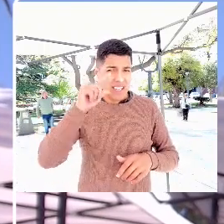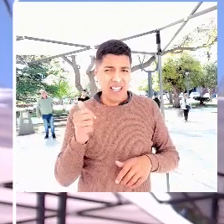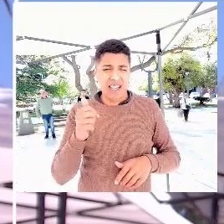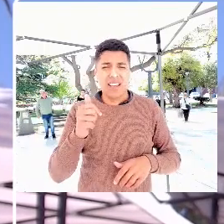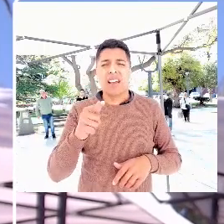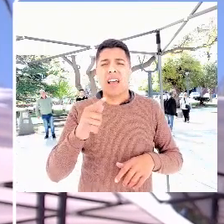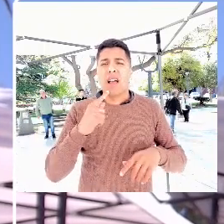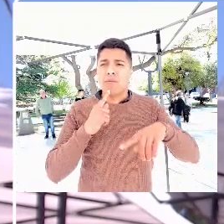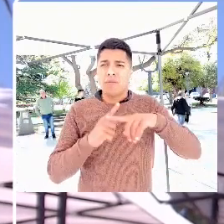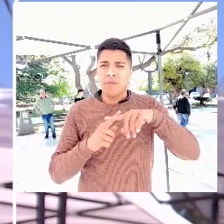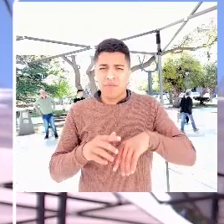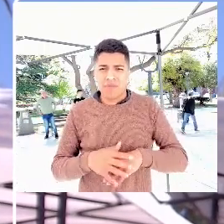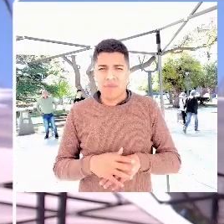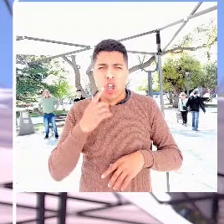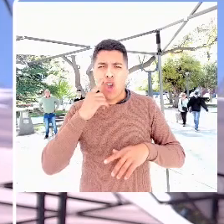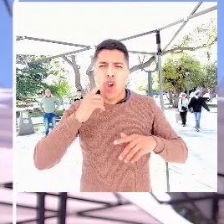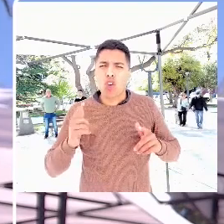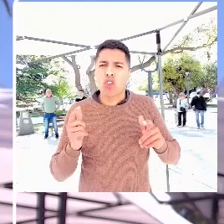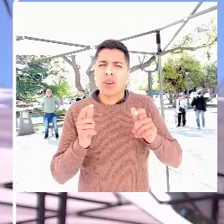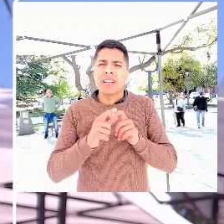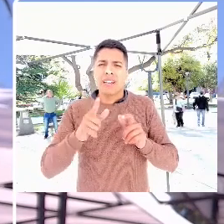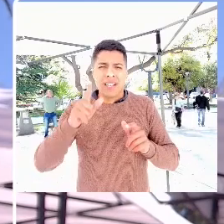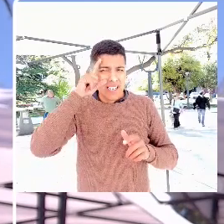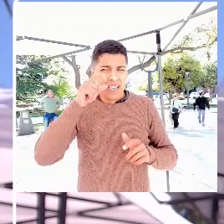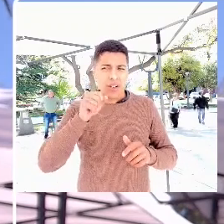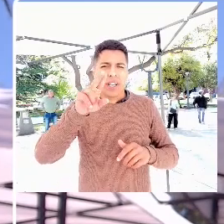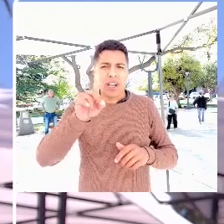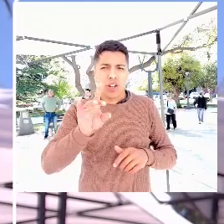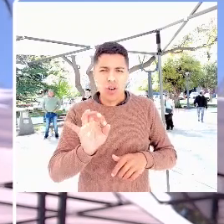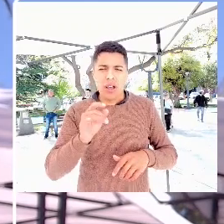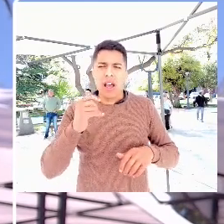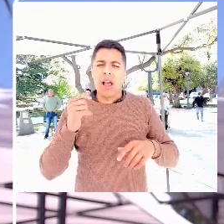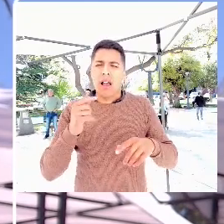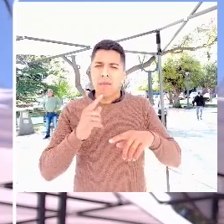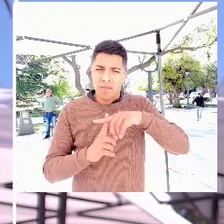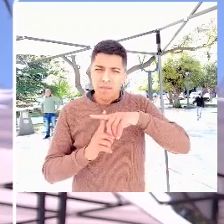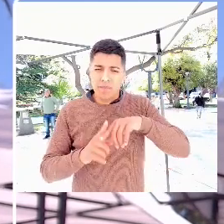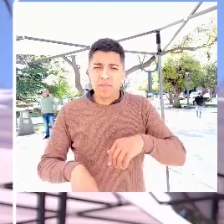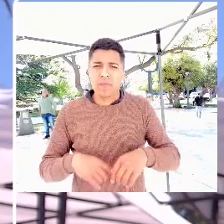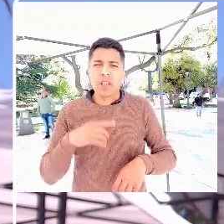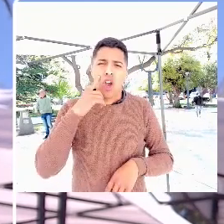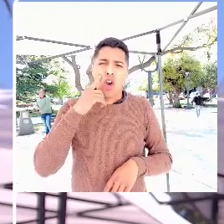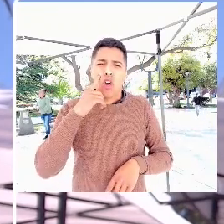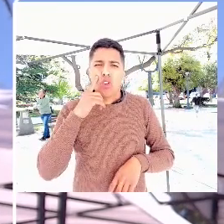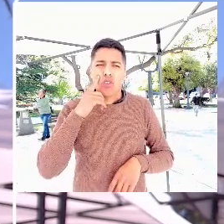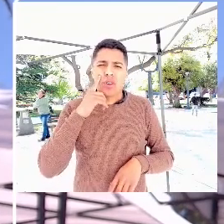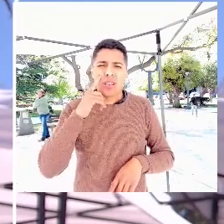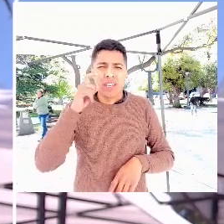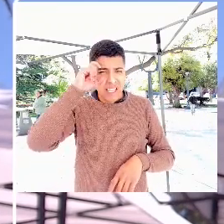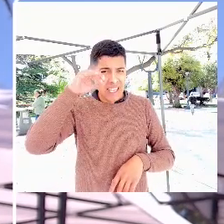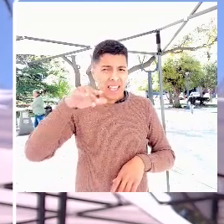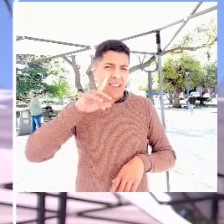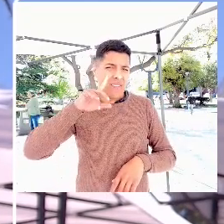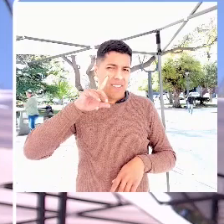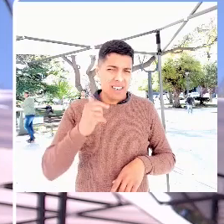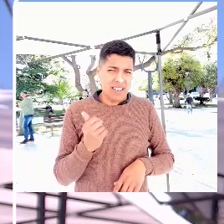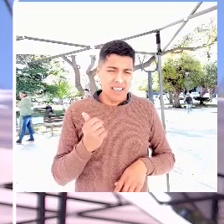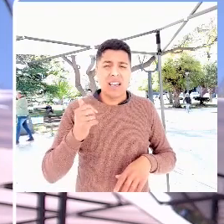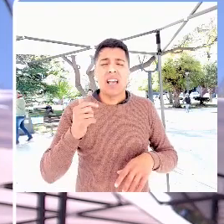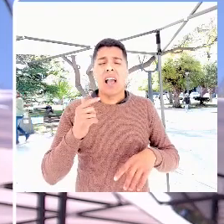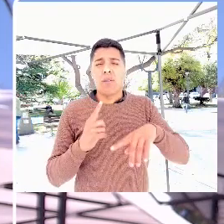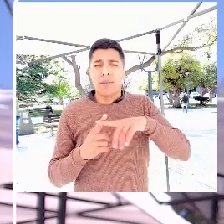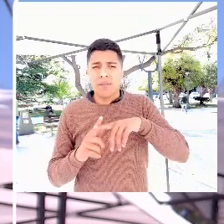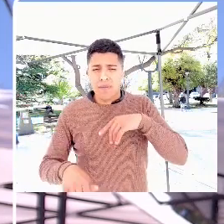Afirmativo. Concejal Leonardo Mastrangelo. Afirmativo. Concejala Emilia Molina.